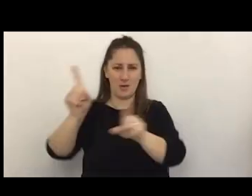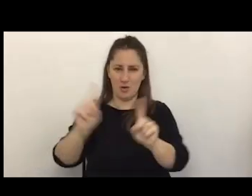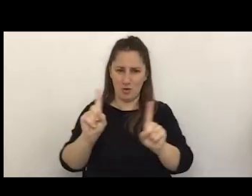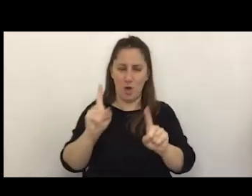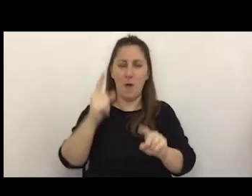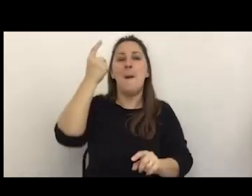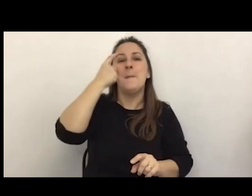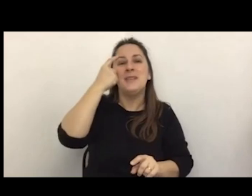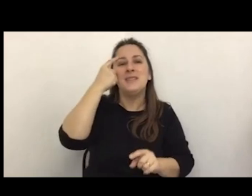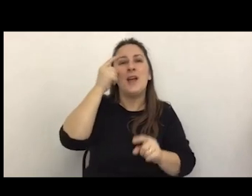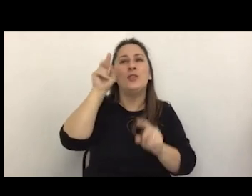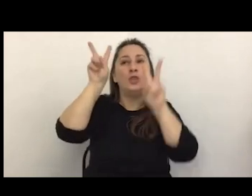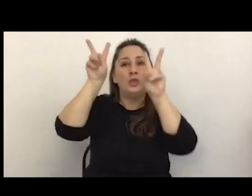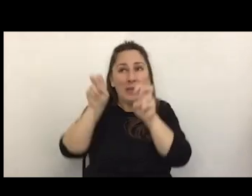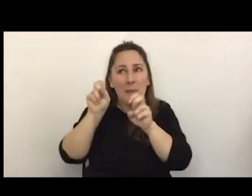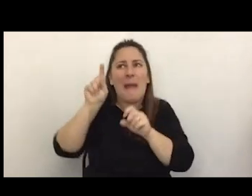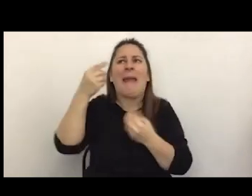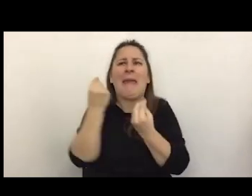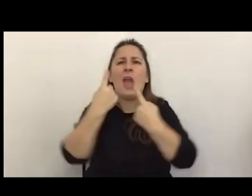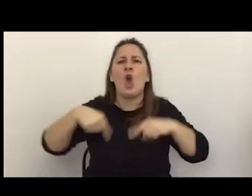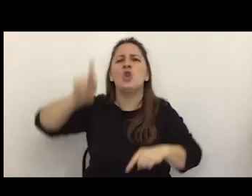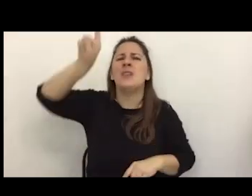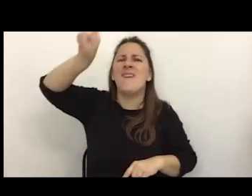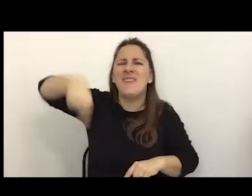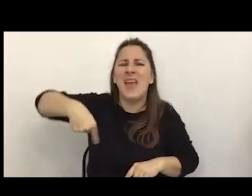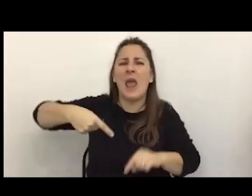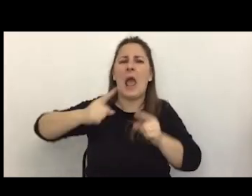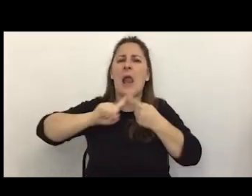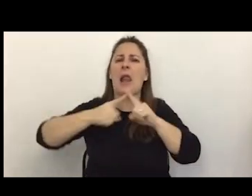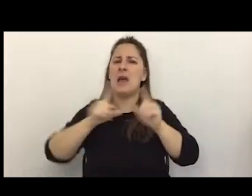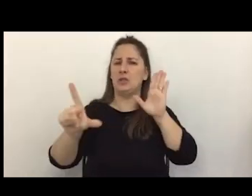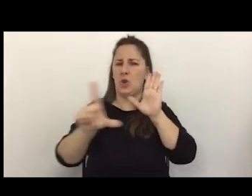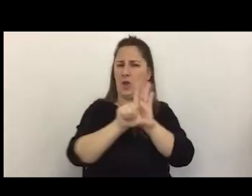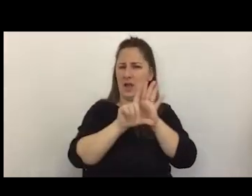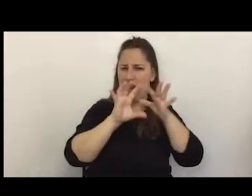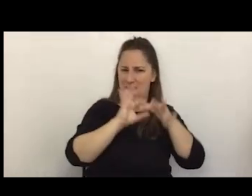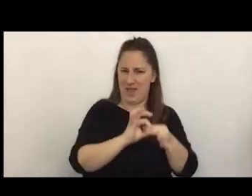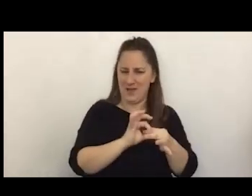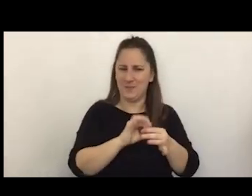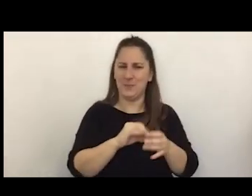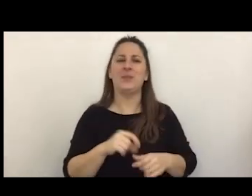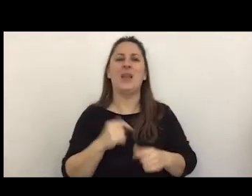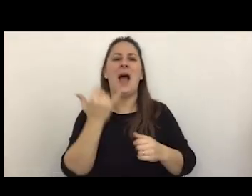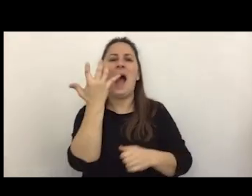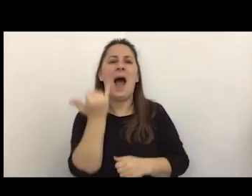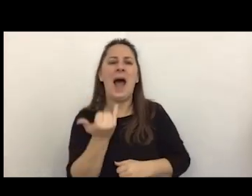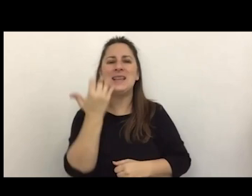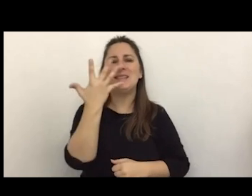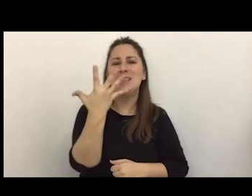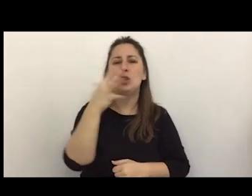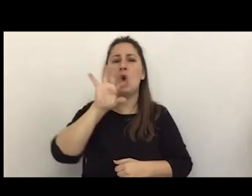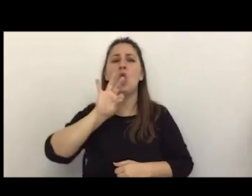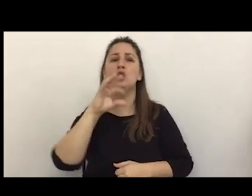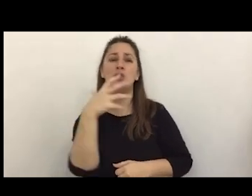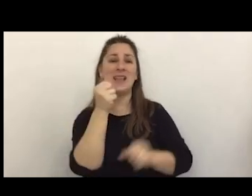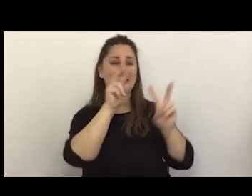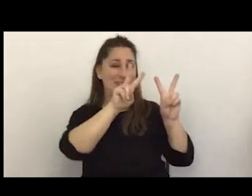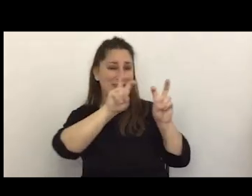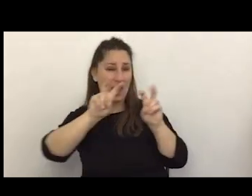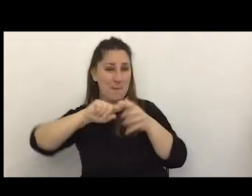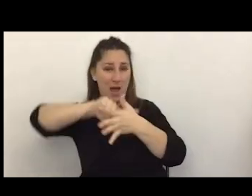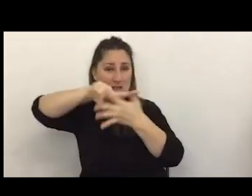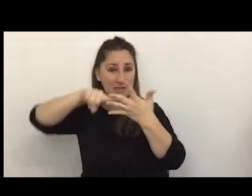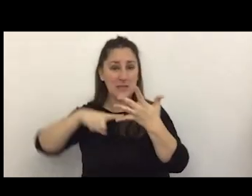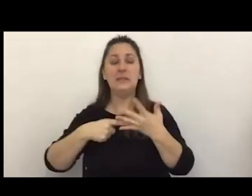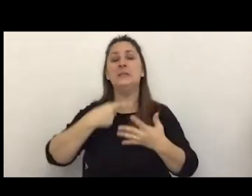consecuencias jurídicas. En ese punto en particular hay 5 o 6 temas de interés que vamos a ir